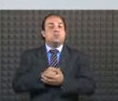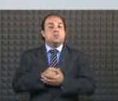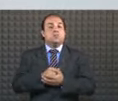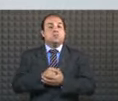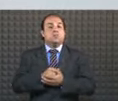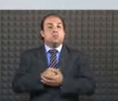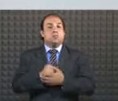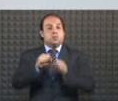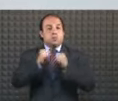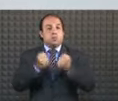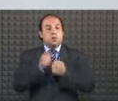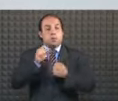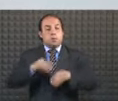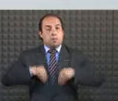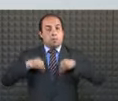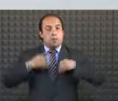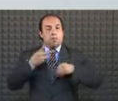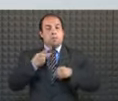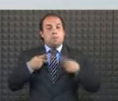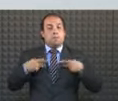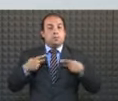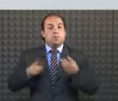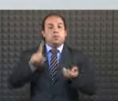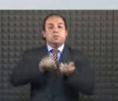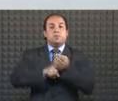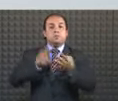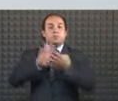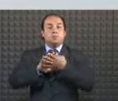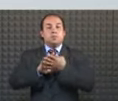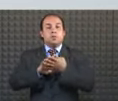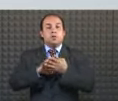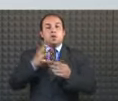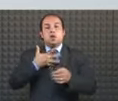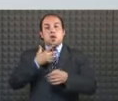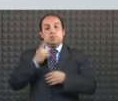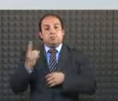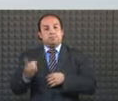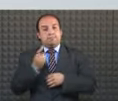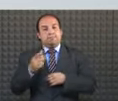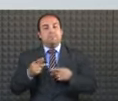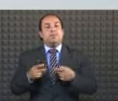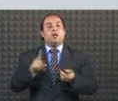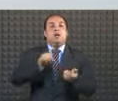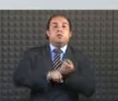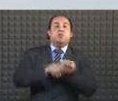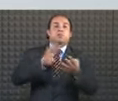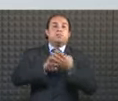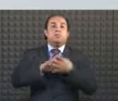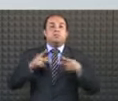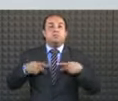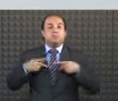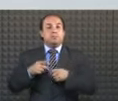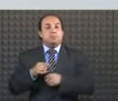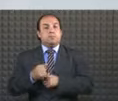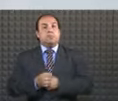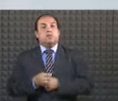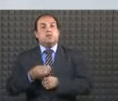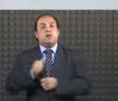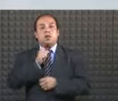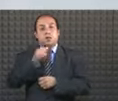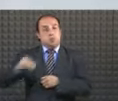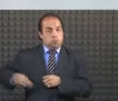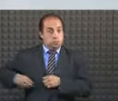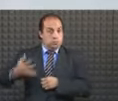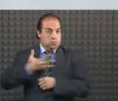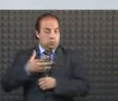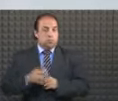de las personas que están privadas de la libertad y que no permanezcan personas inocentes. Todo eso se lleva, evidentemente, tiene